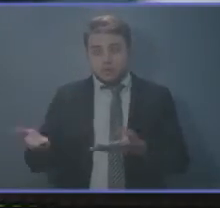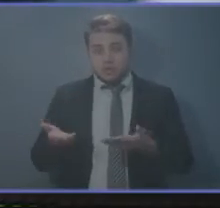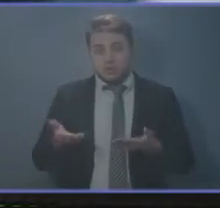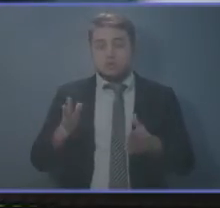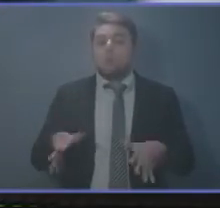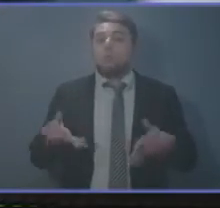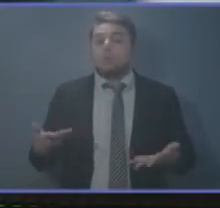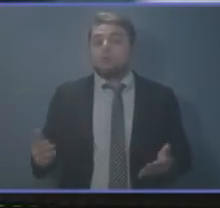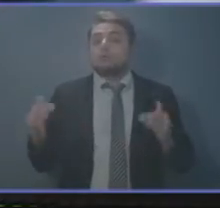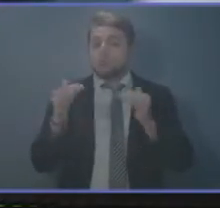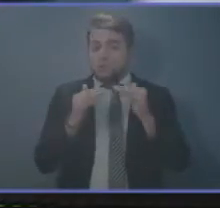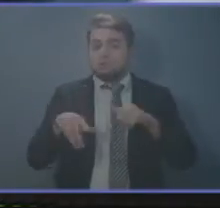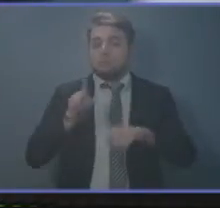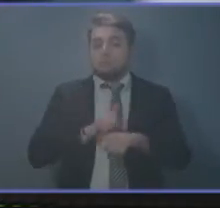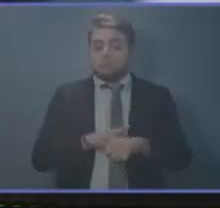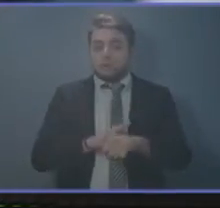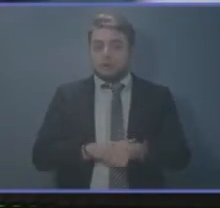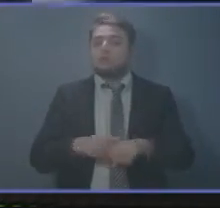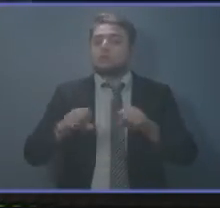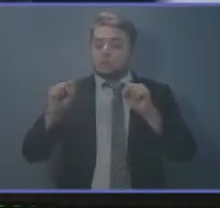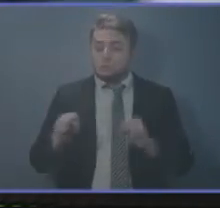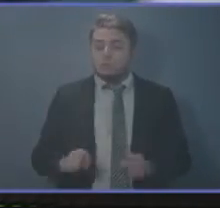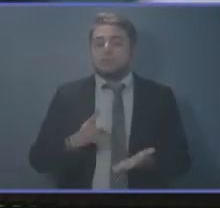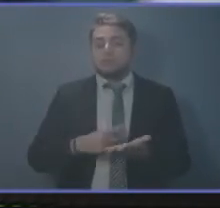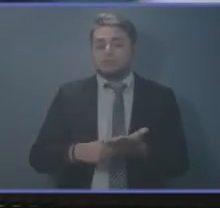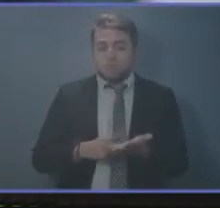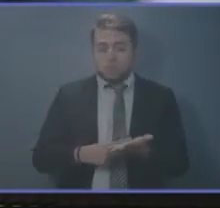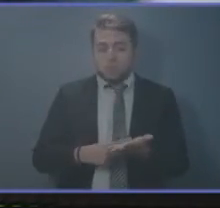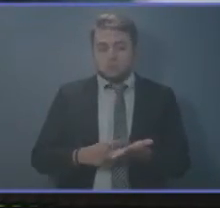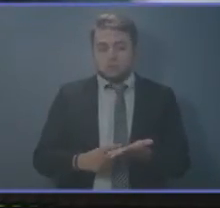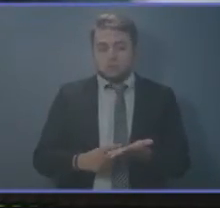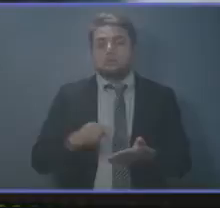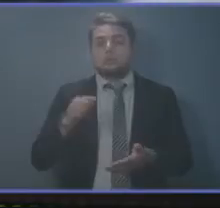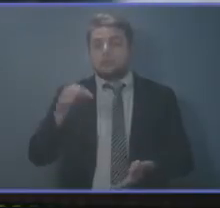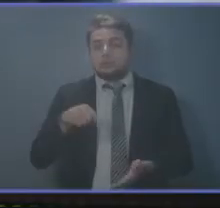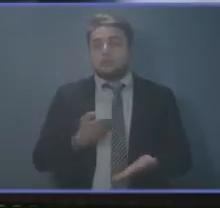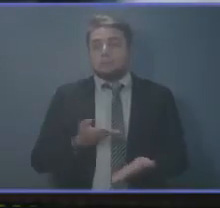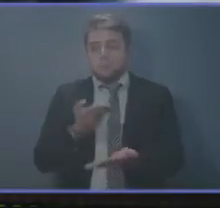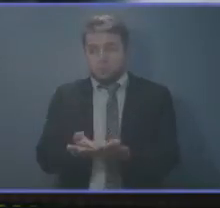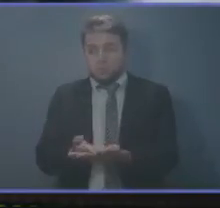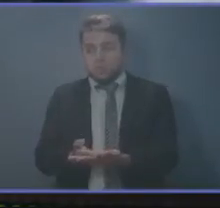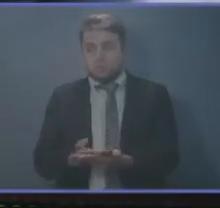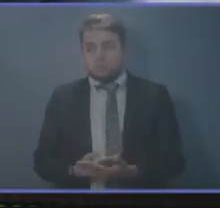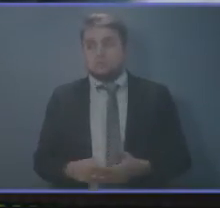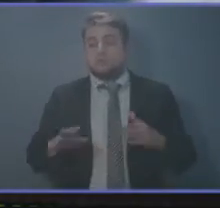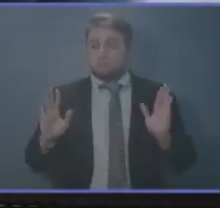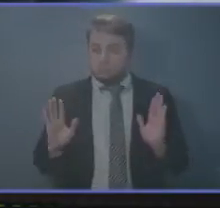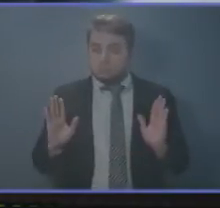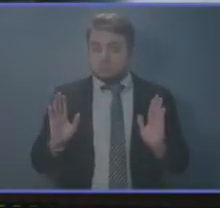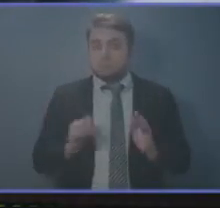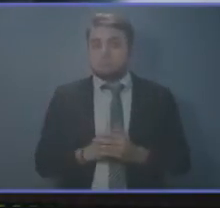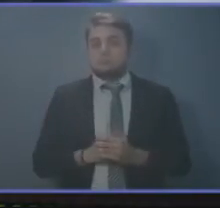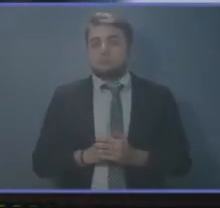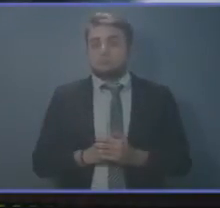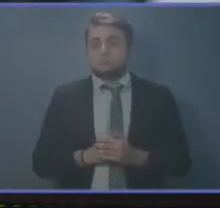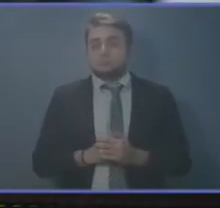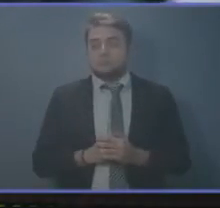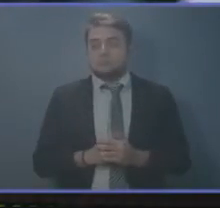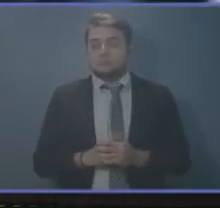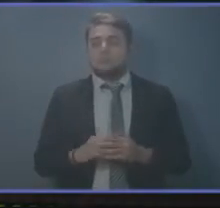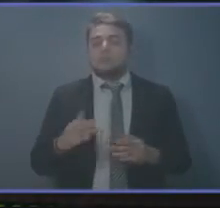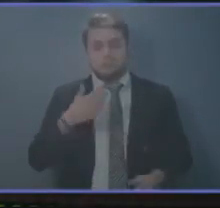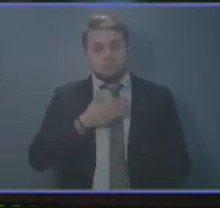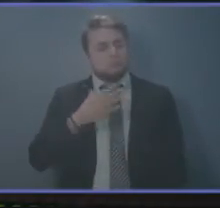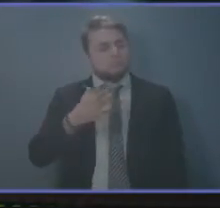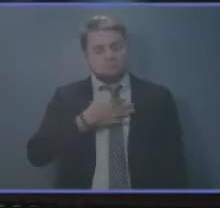haber su determinado momento en el que se pueda discutir esa propuesta. Sin embargo, a mí me